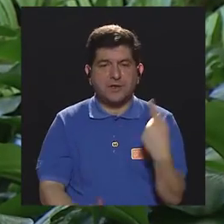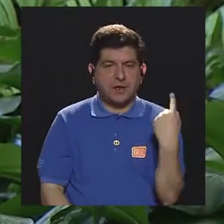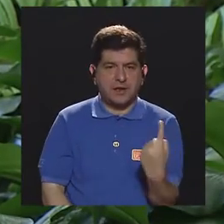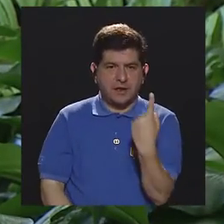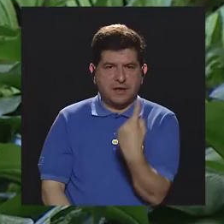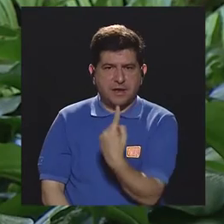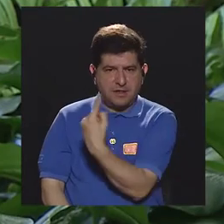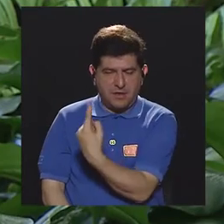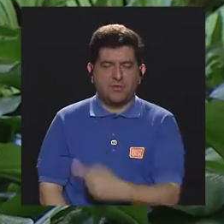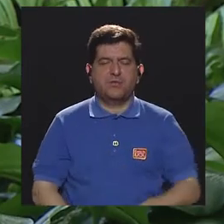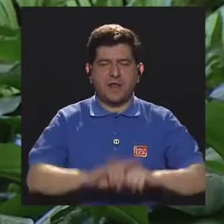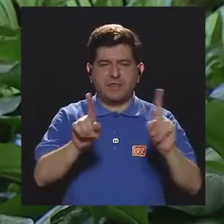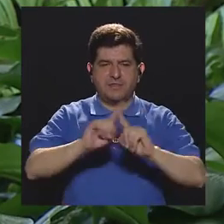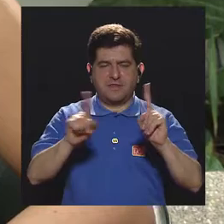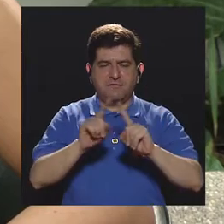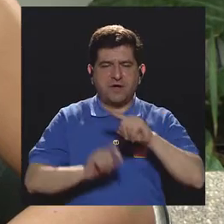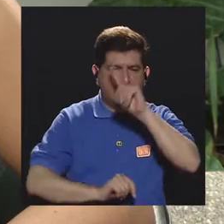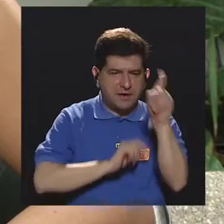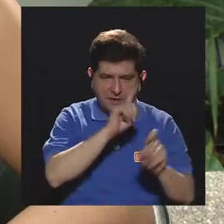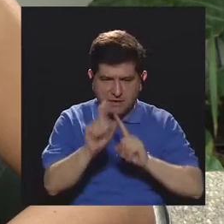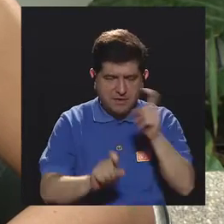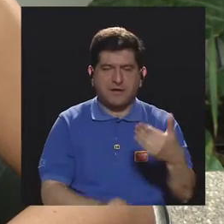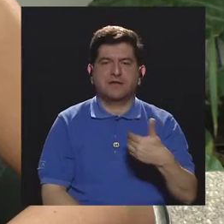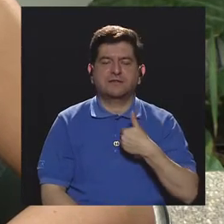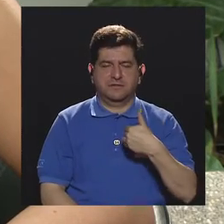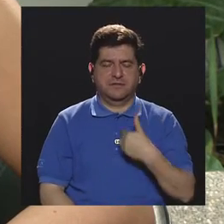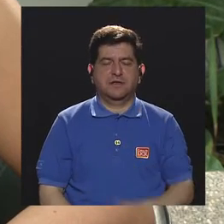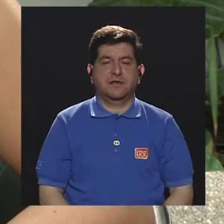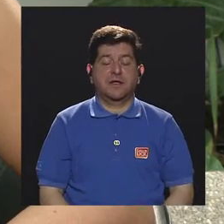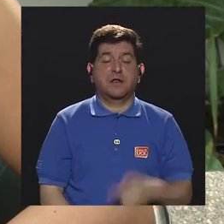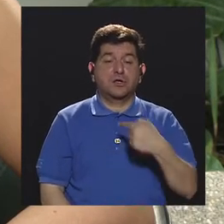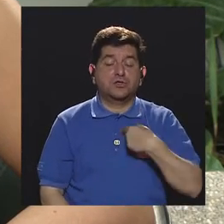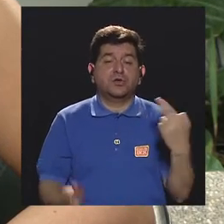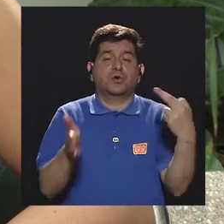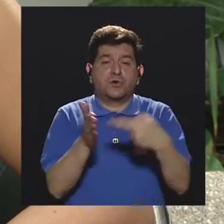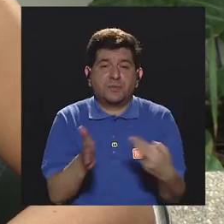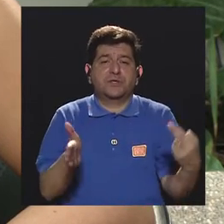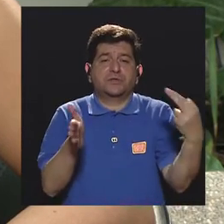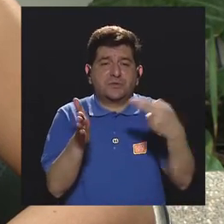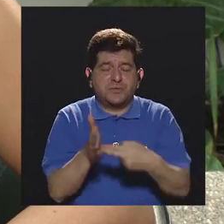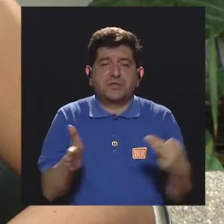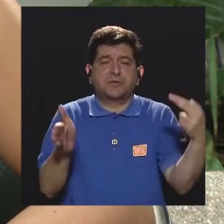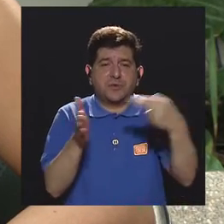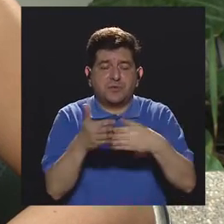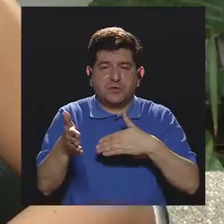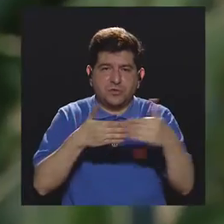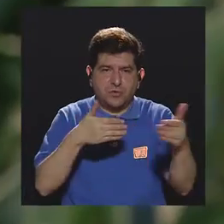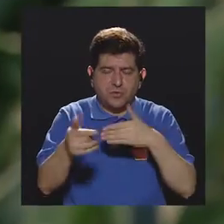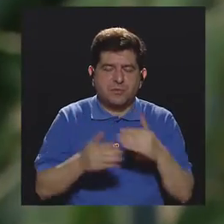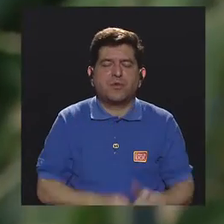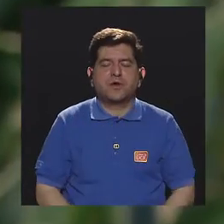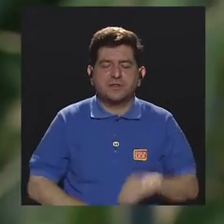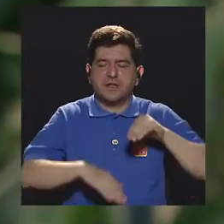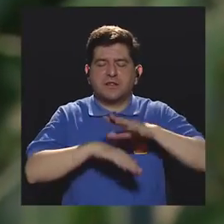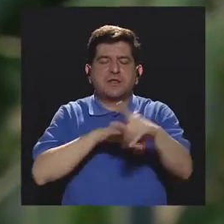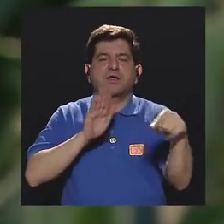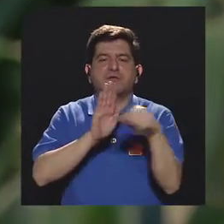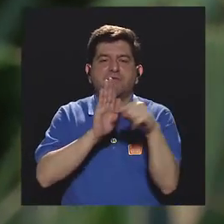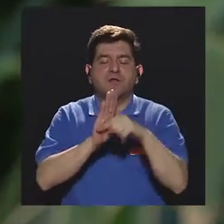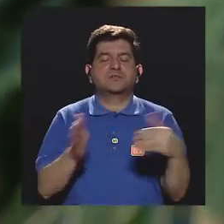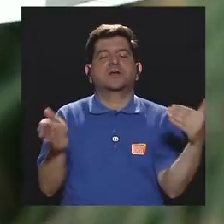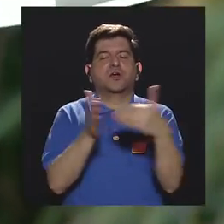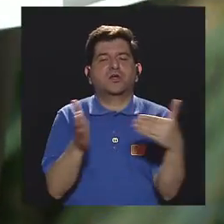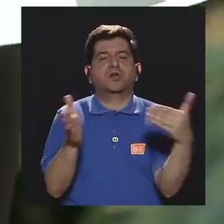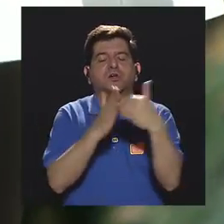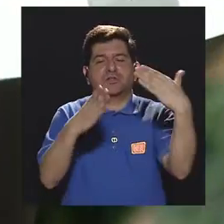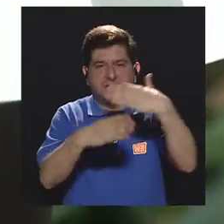cada adicción tiene un cuestionario diferente, pero sobre todo es cuando yo sigo repitiendo algo a pesar de adversas consecuencias y vuelvo